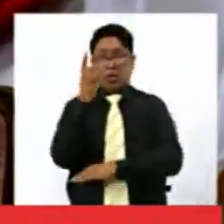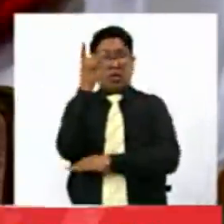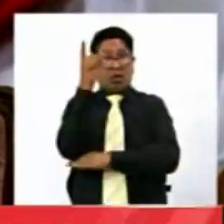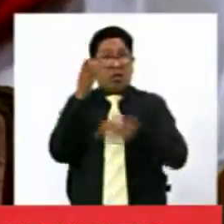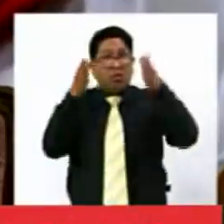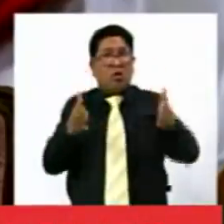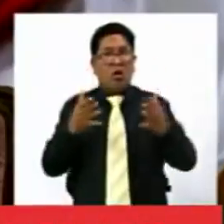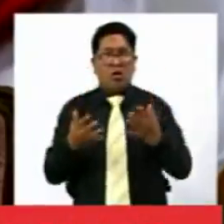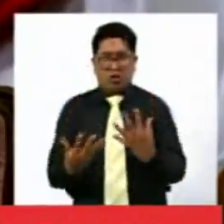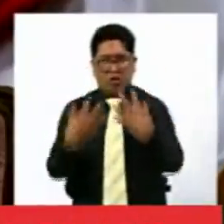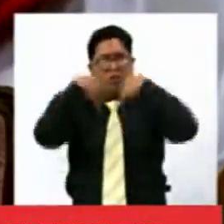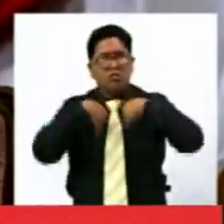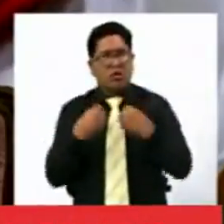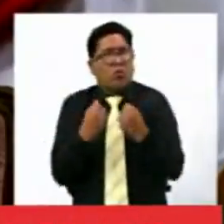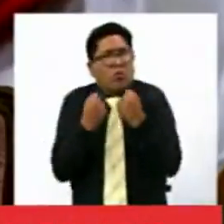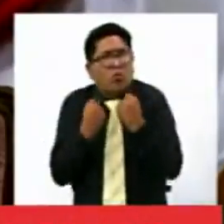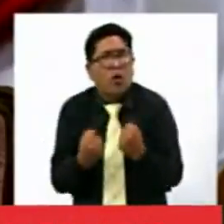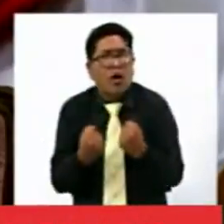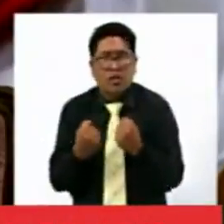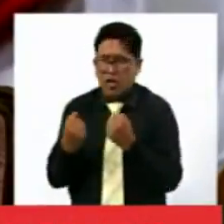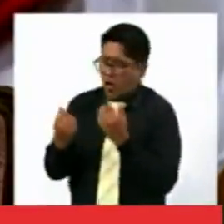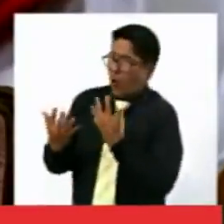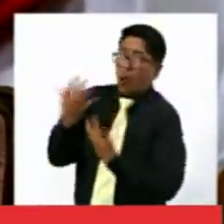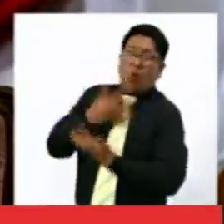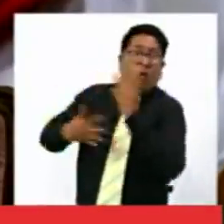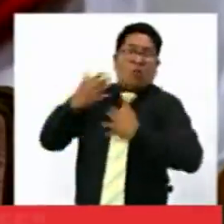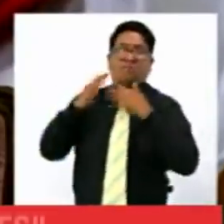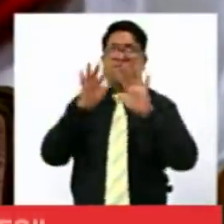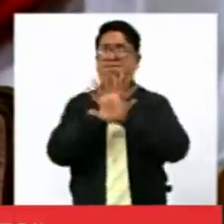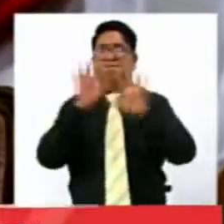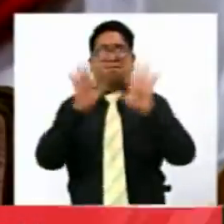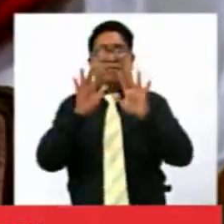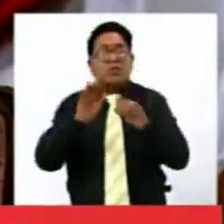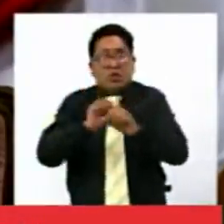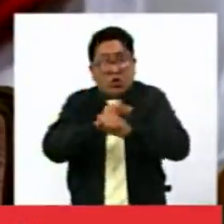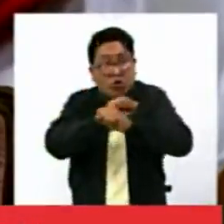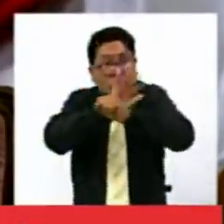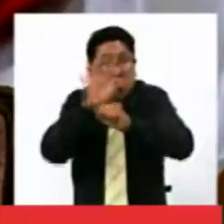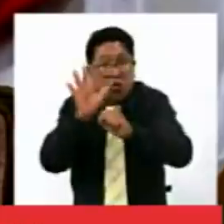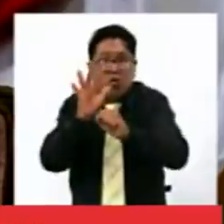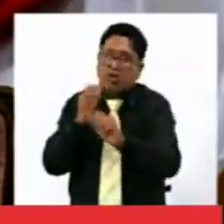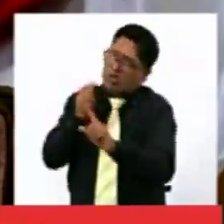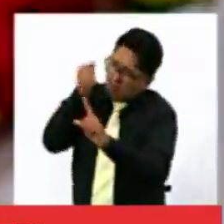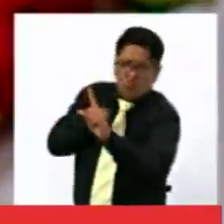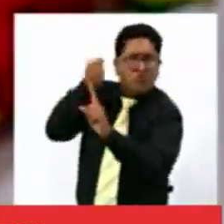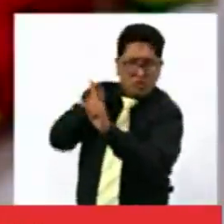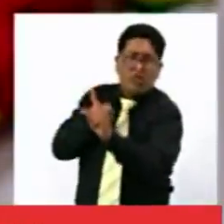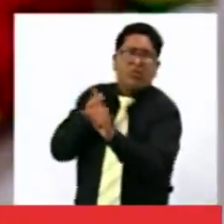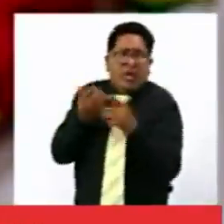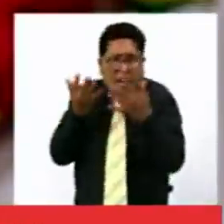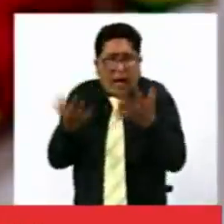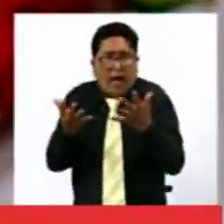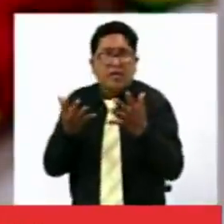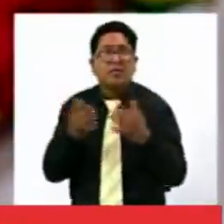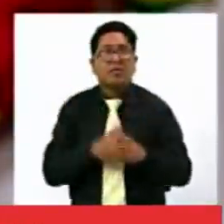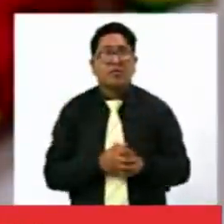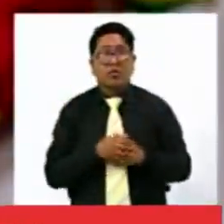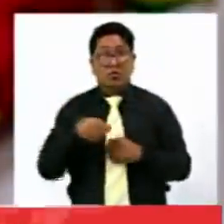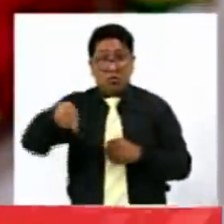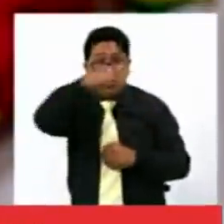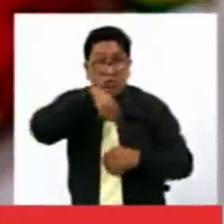ante las grandes adversidades la lucha contra el coronavirus no será diferente unidos vamos a